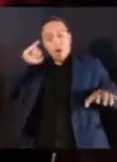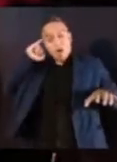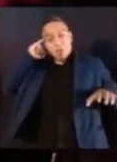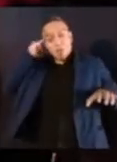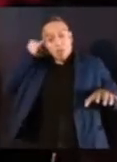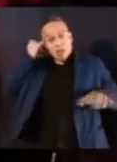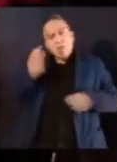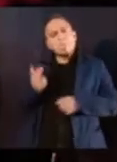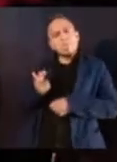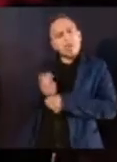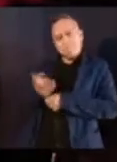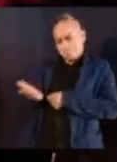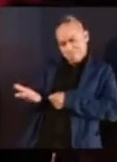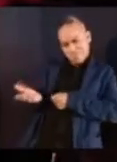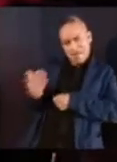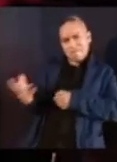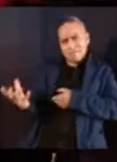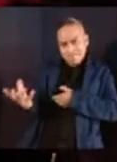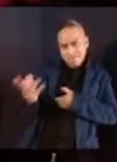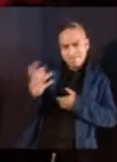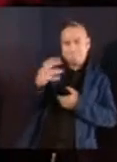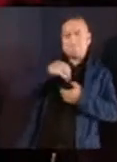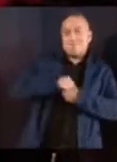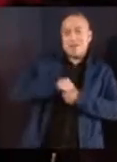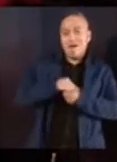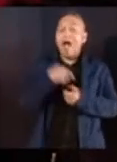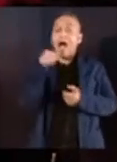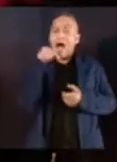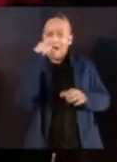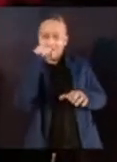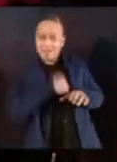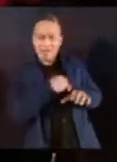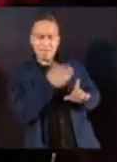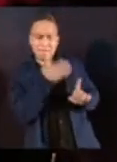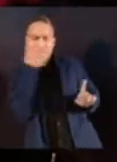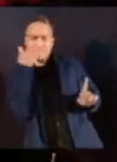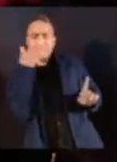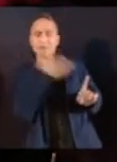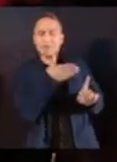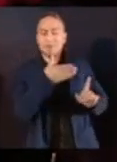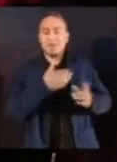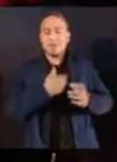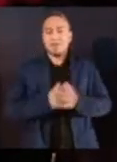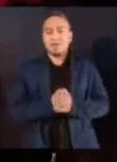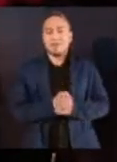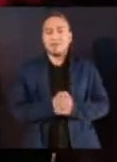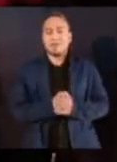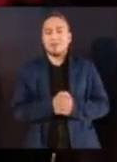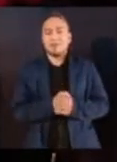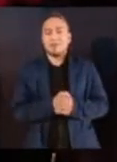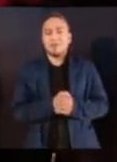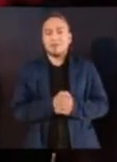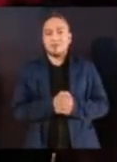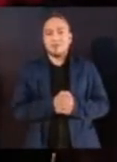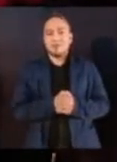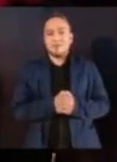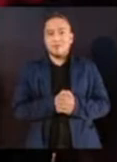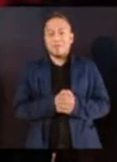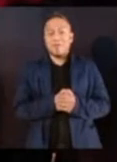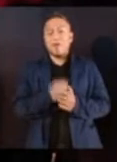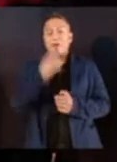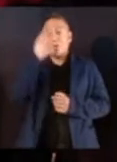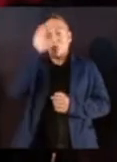lo que se concebía en aquella época, así en términos muy absolutos, como la gran